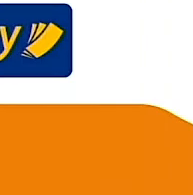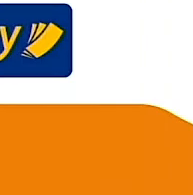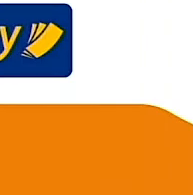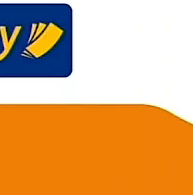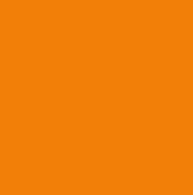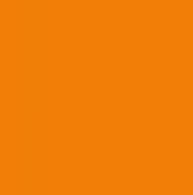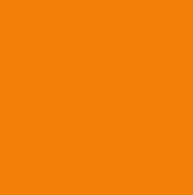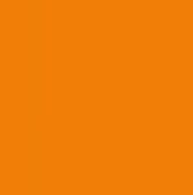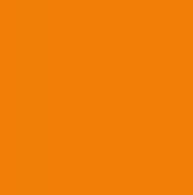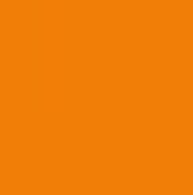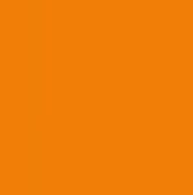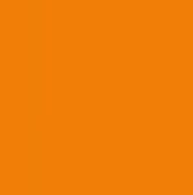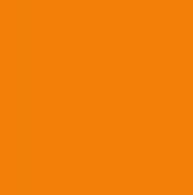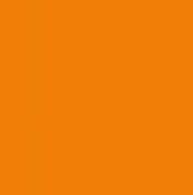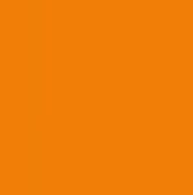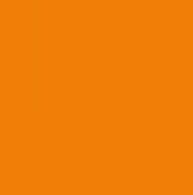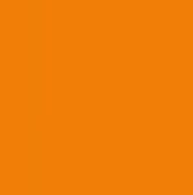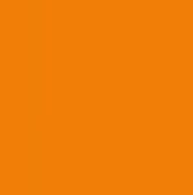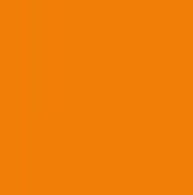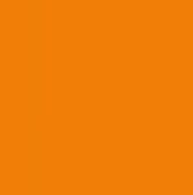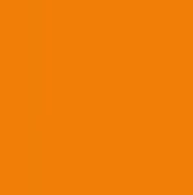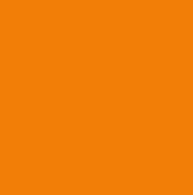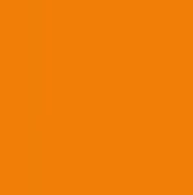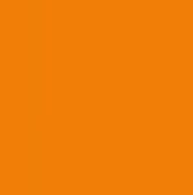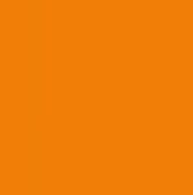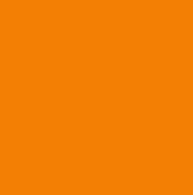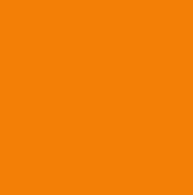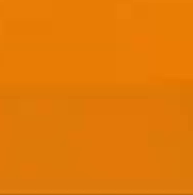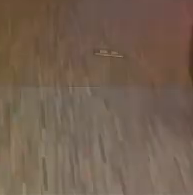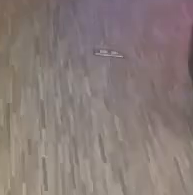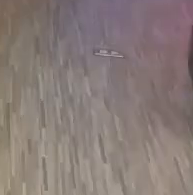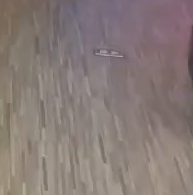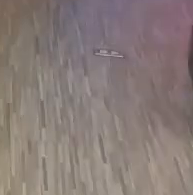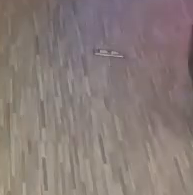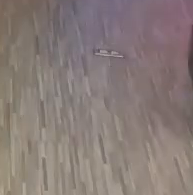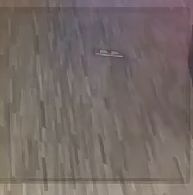Bienvenidos al sorteo Loto. ¡Loto! ¡Te cambia la vida!